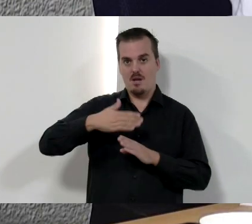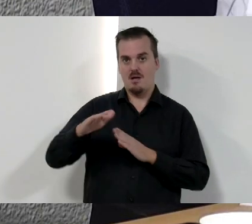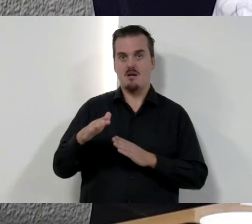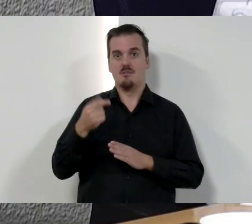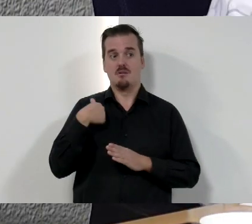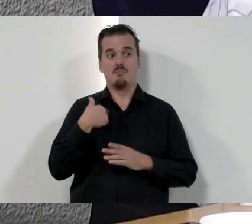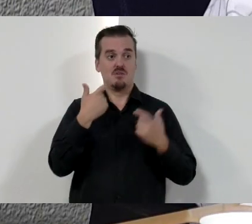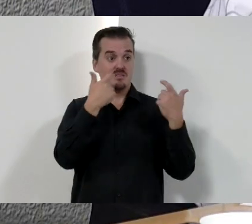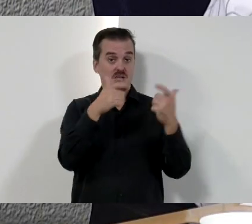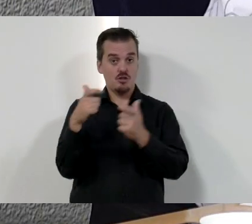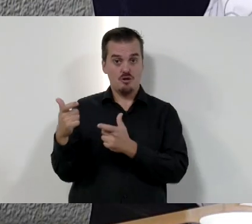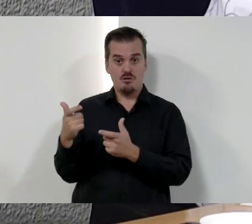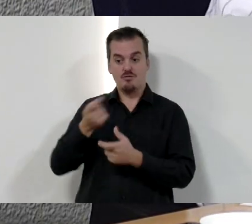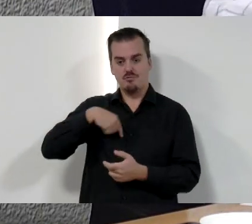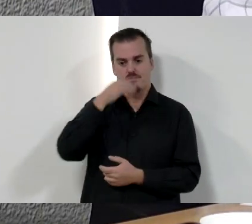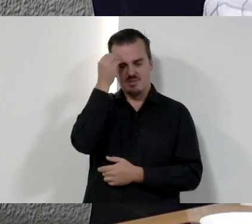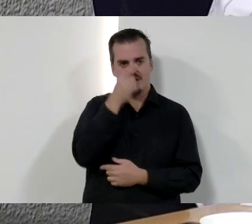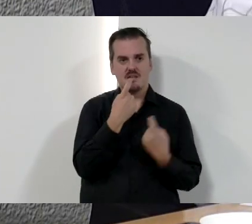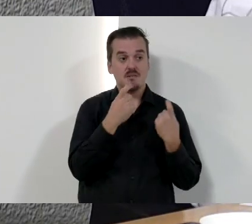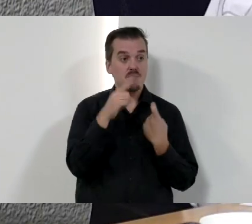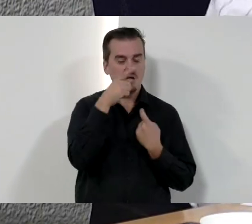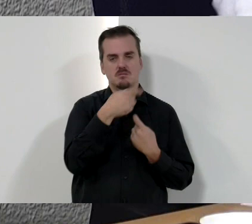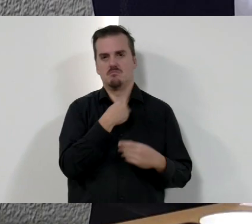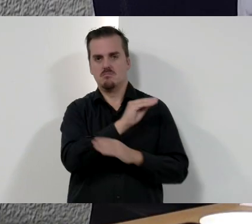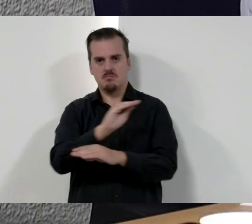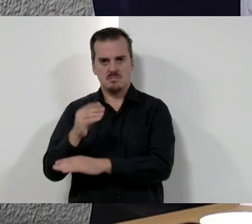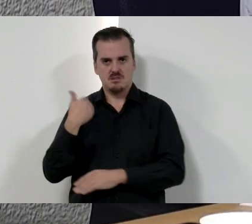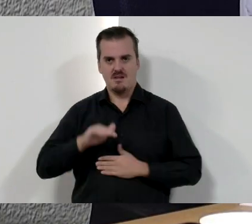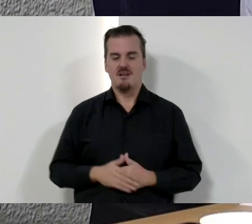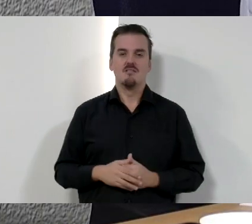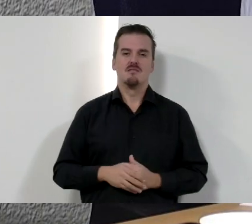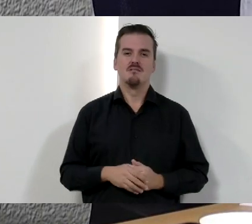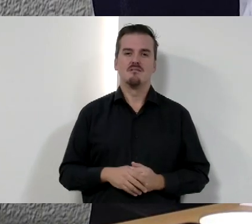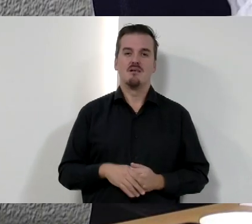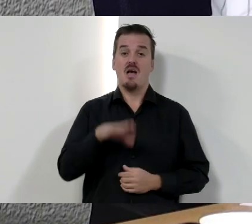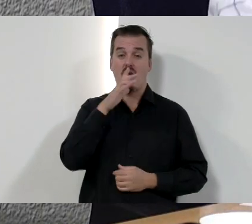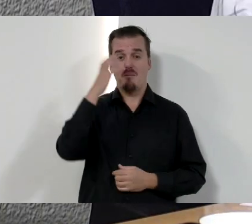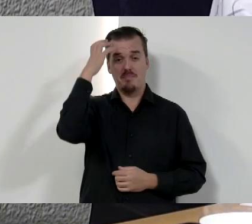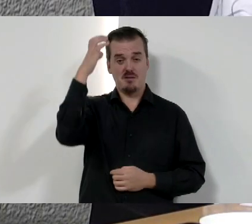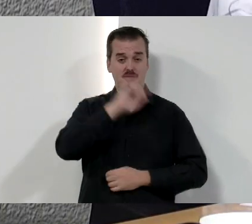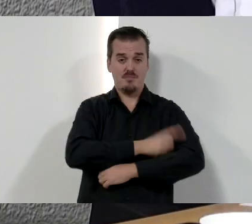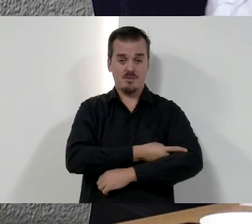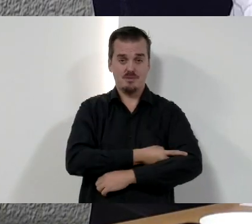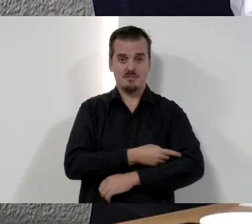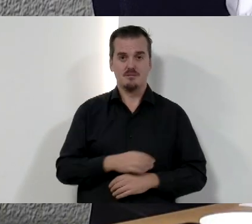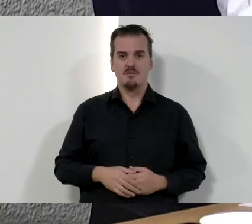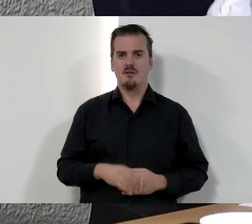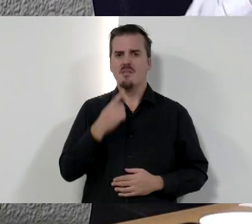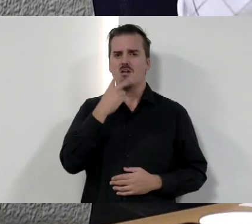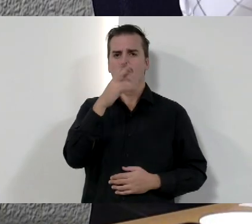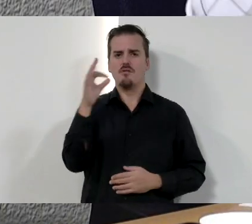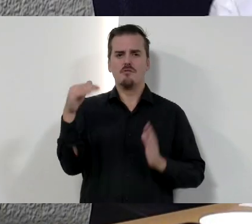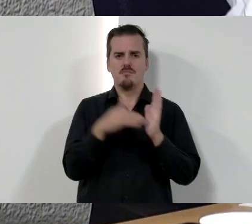a aquellos sectores que consideramos que lo necesitaban. Y ahora el Patronato de Deportes ha dicho 200.000 euros